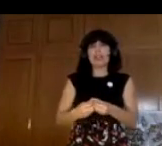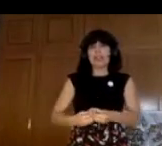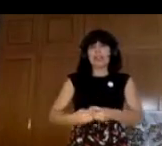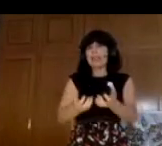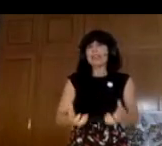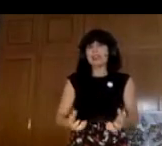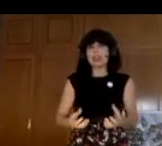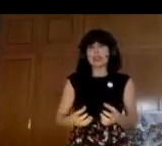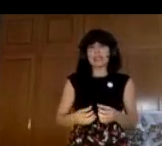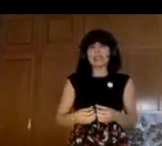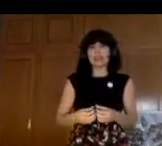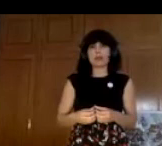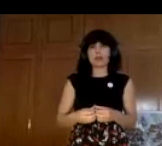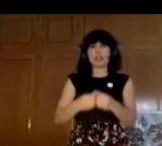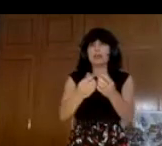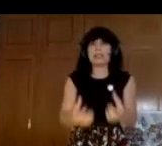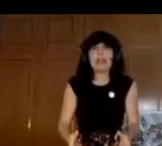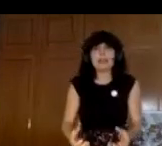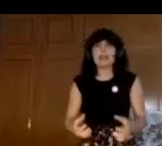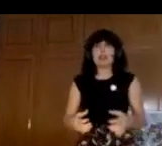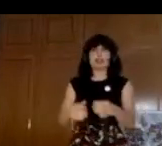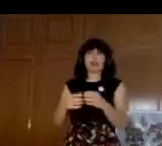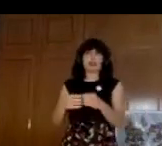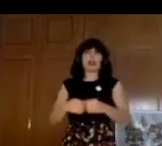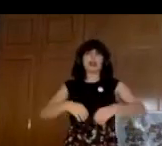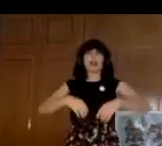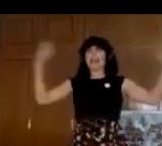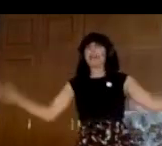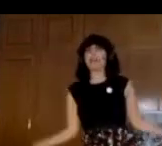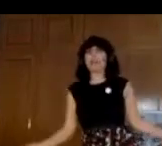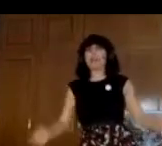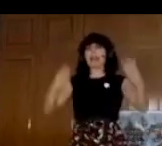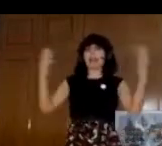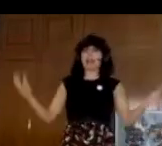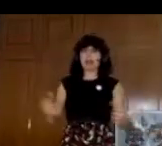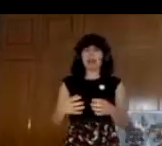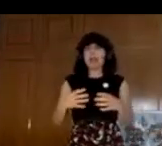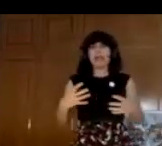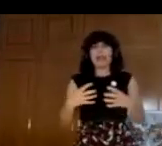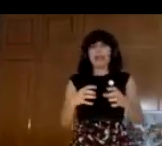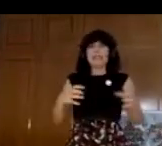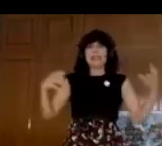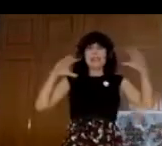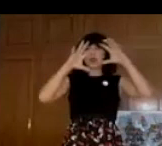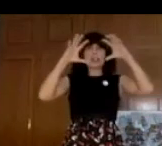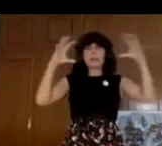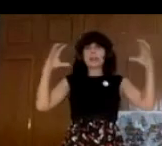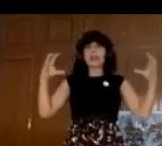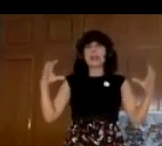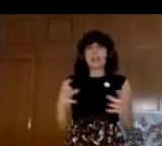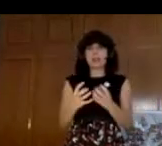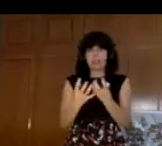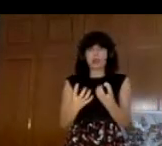que cayeran las dos torres de Estados Unidos en mitad de Nueva York, una ciudad que no dormía, que era la ciudad de la juerga, o sea, se cae toda una